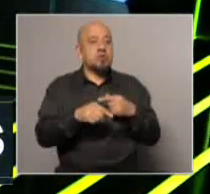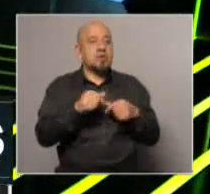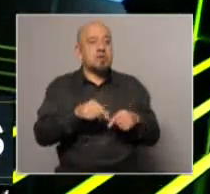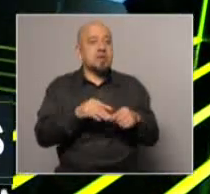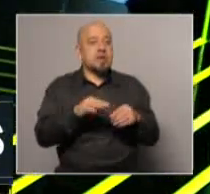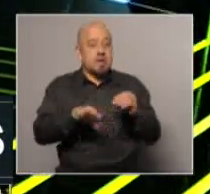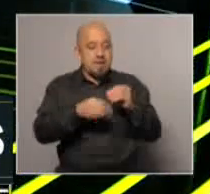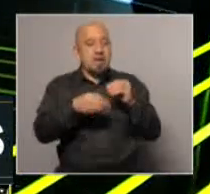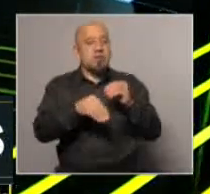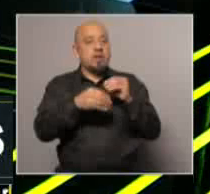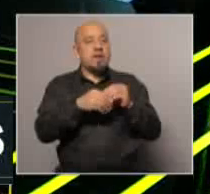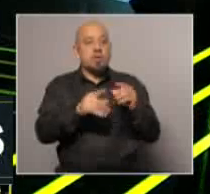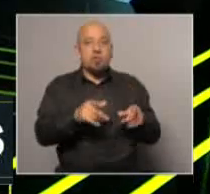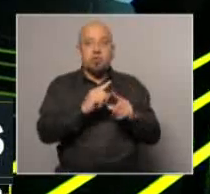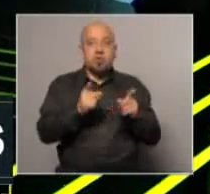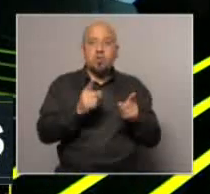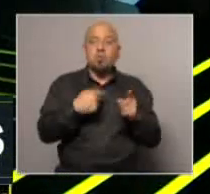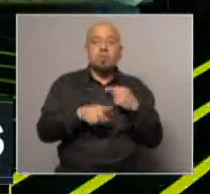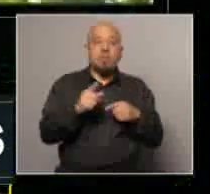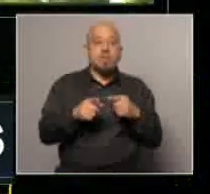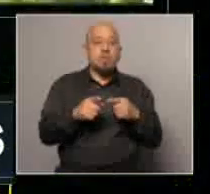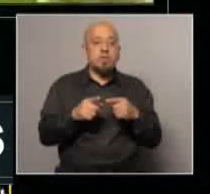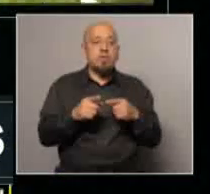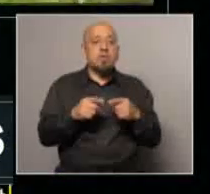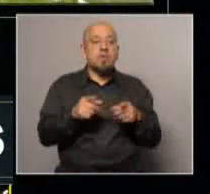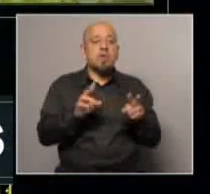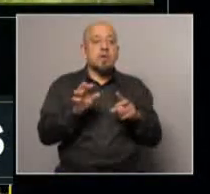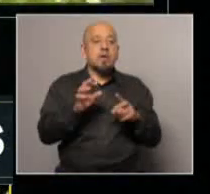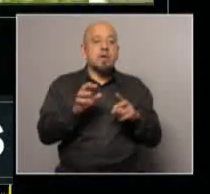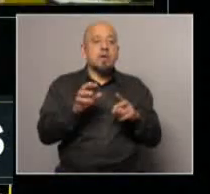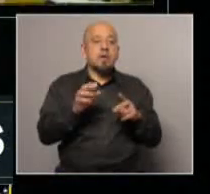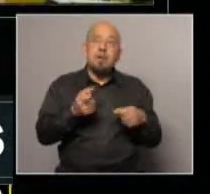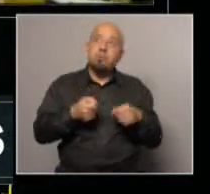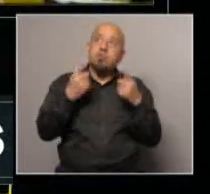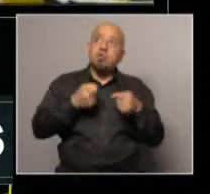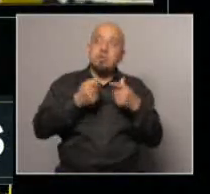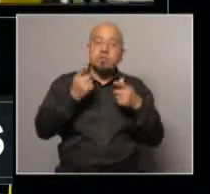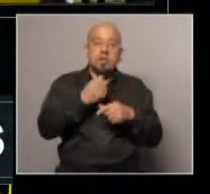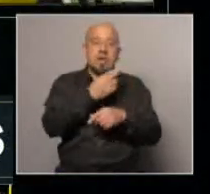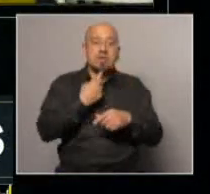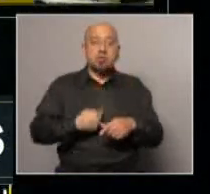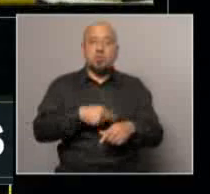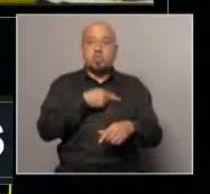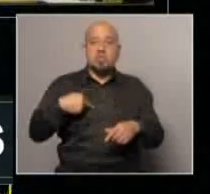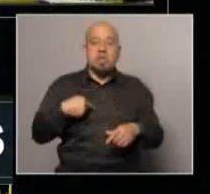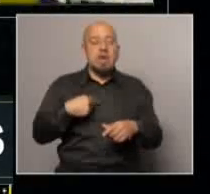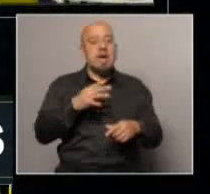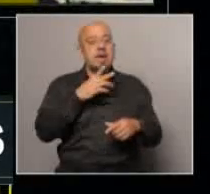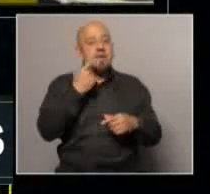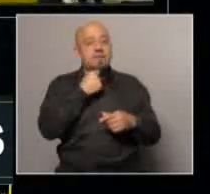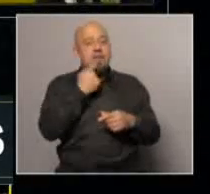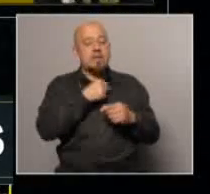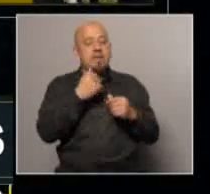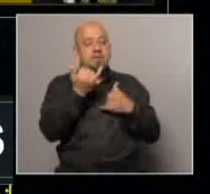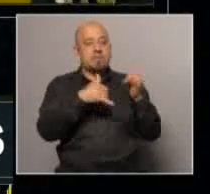generamos instructivos que de alguna forma patrocinan esa importación directa a Suiza. O sea, lo que tú me decís es que hay falta de información. Claro, es más